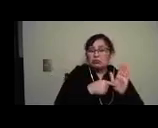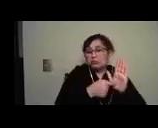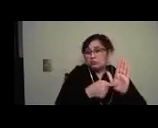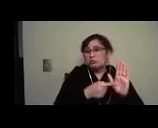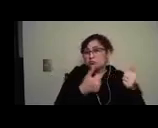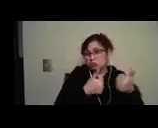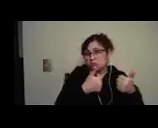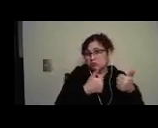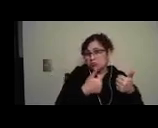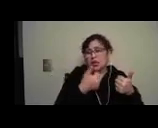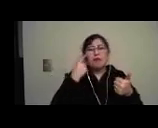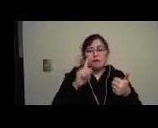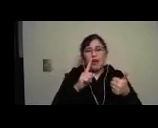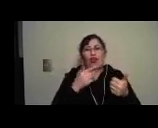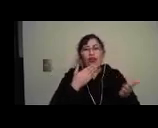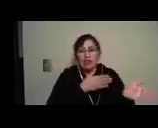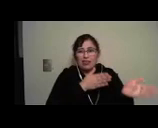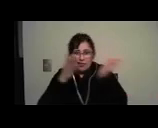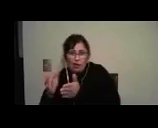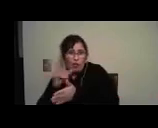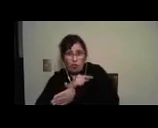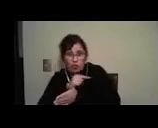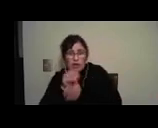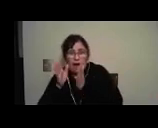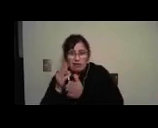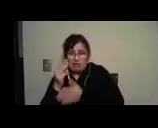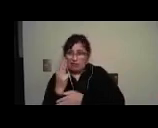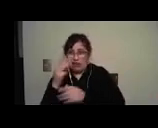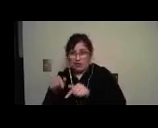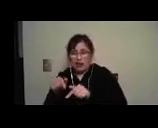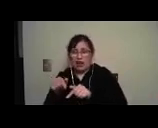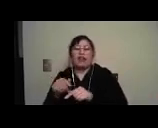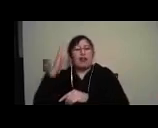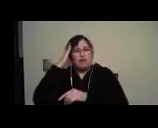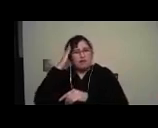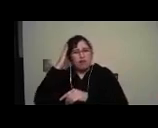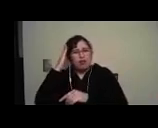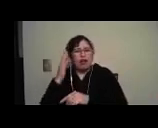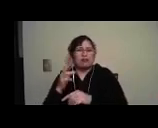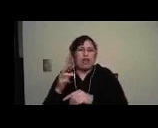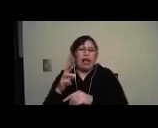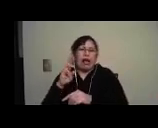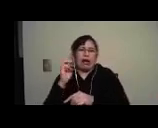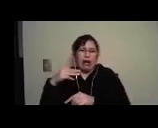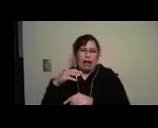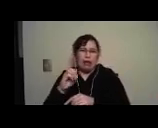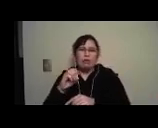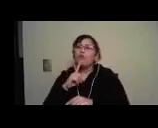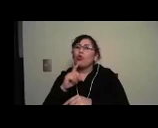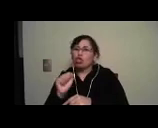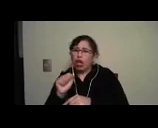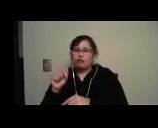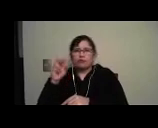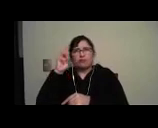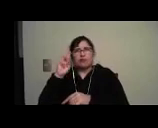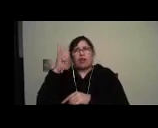y en la etapa más tardía ya se afecta la memoria reciente y la memoria remota, lo que significa que ya, por ejemplo, no va a